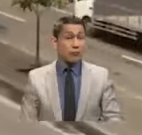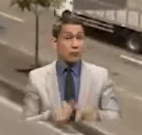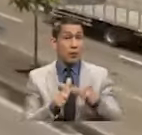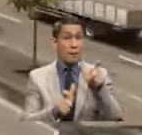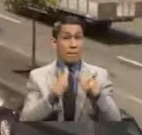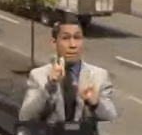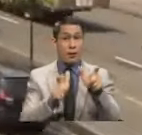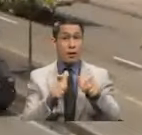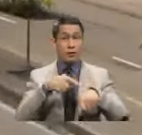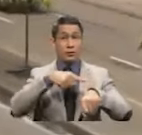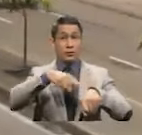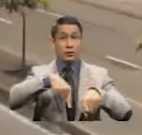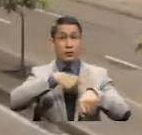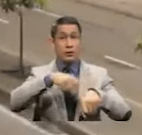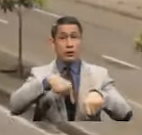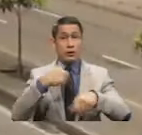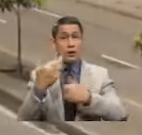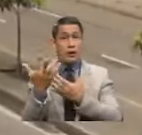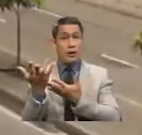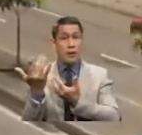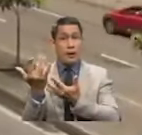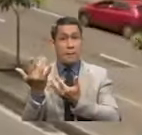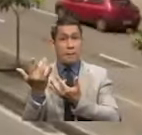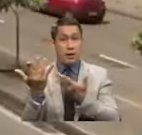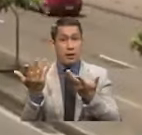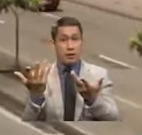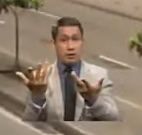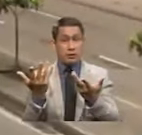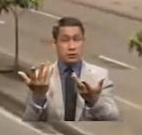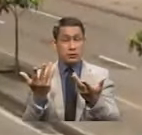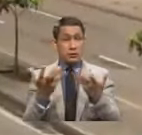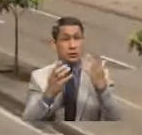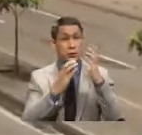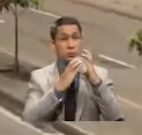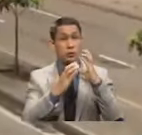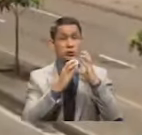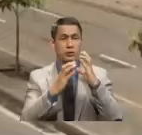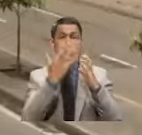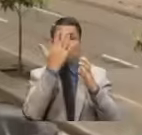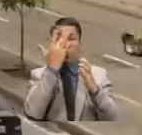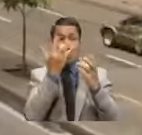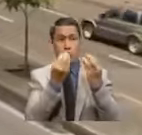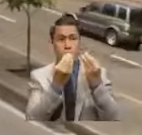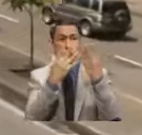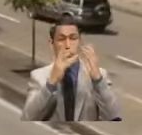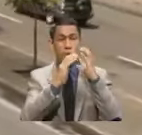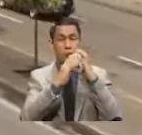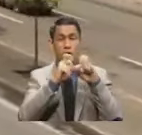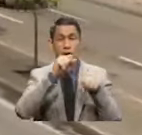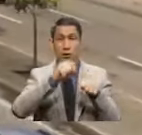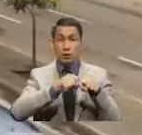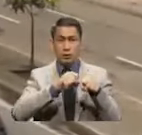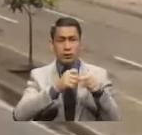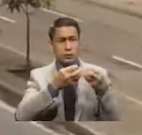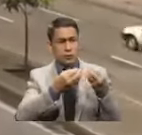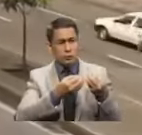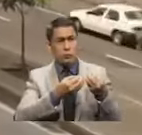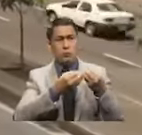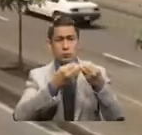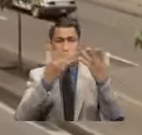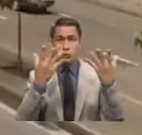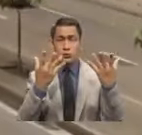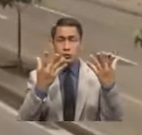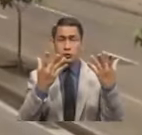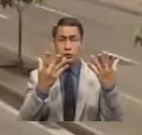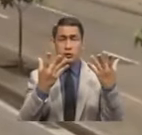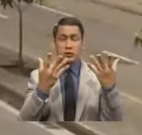sino esperando ser reparadas. Están averiadas estas unidades. Hemos buscado información por parte